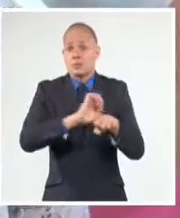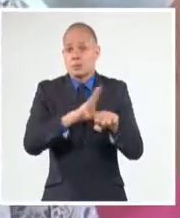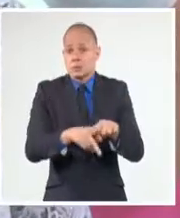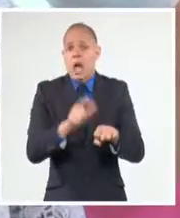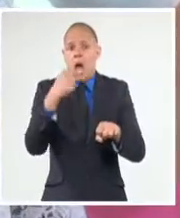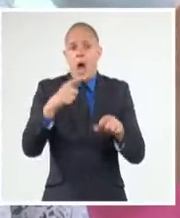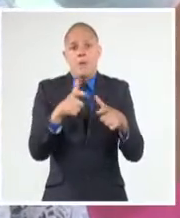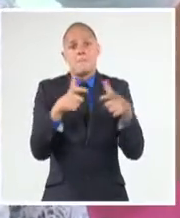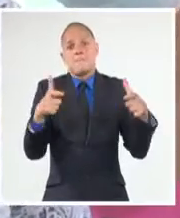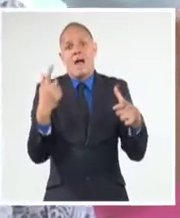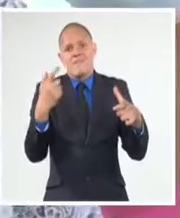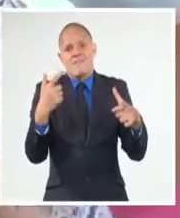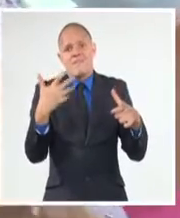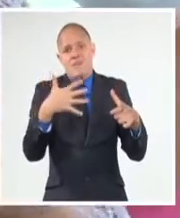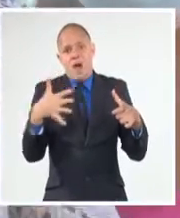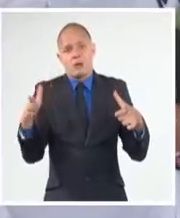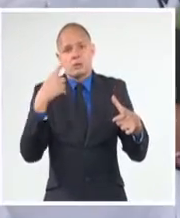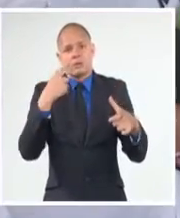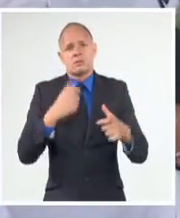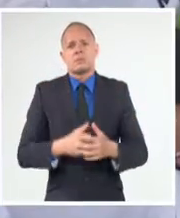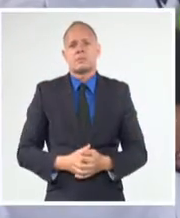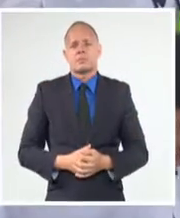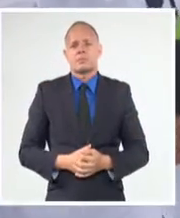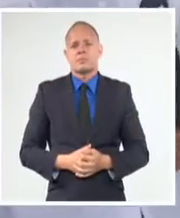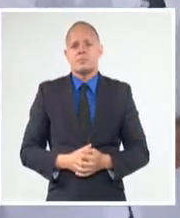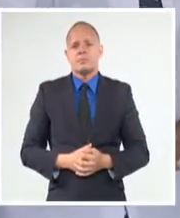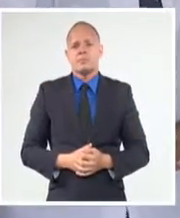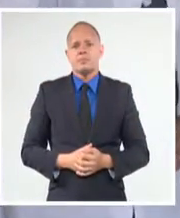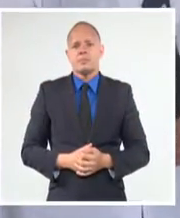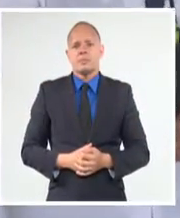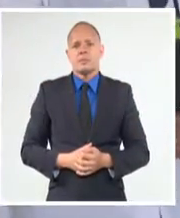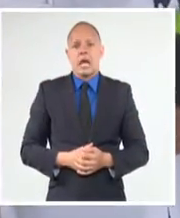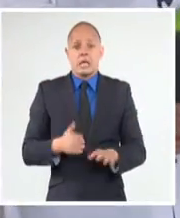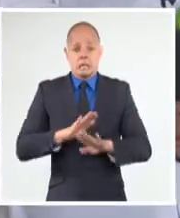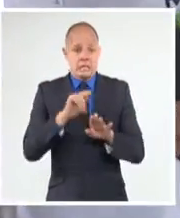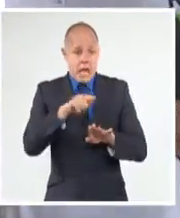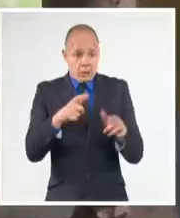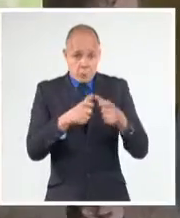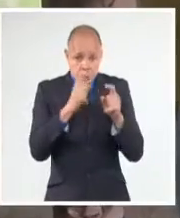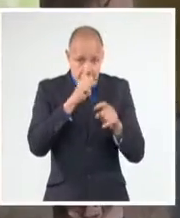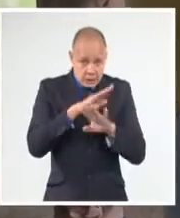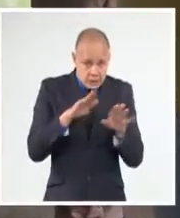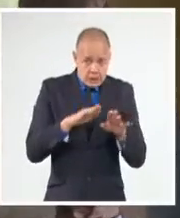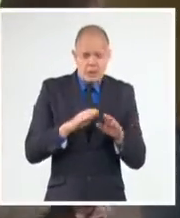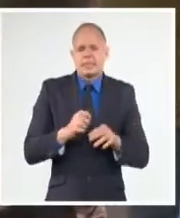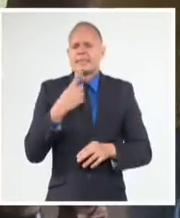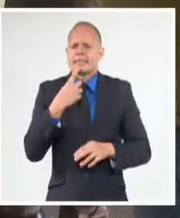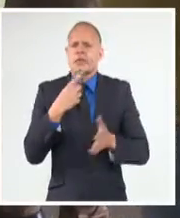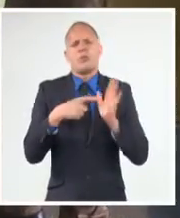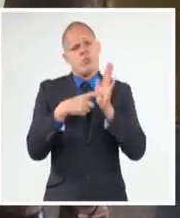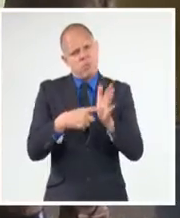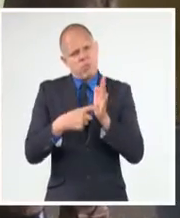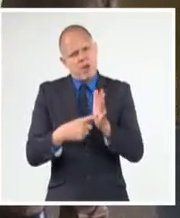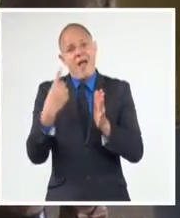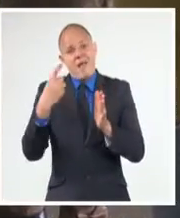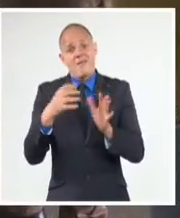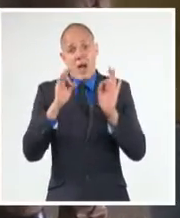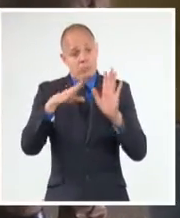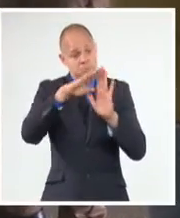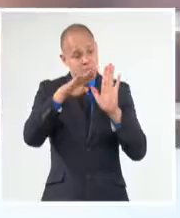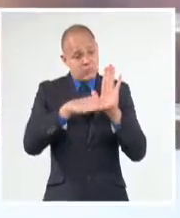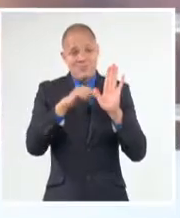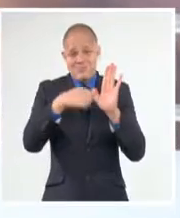los centros de mediano y bajo riesgo. Al término del encuentro, Chapman Wow recomendó extender el protocolo establecido en